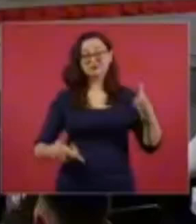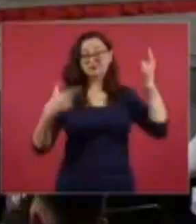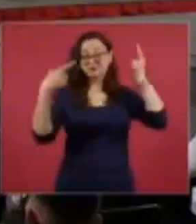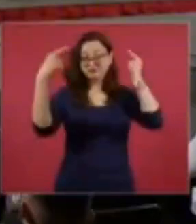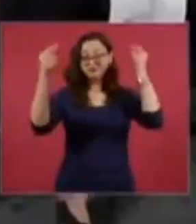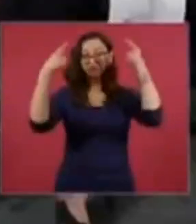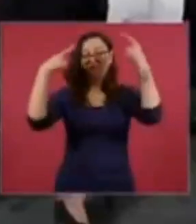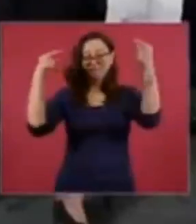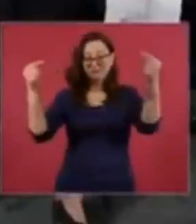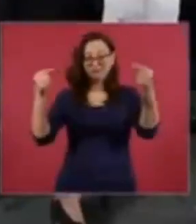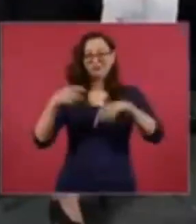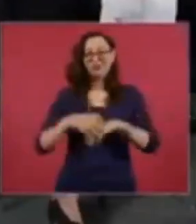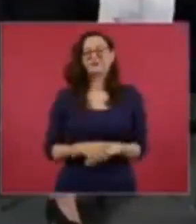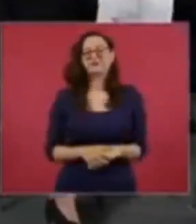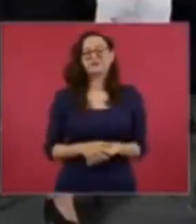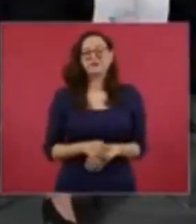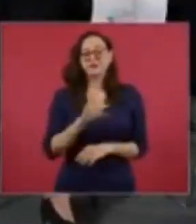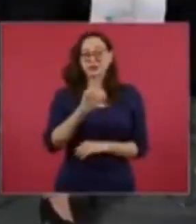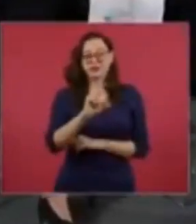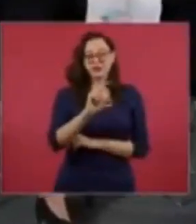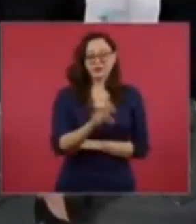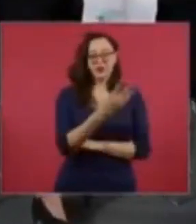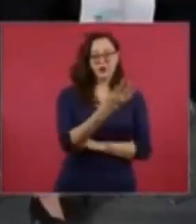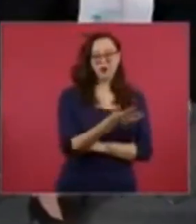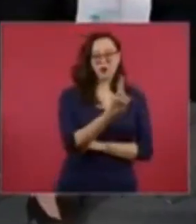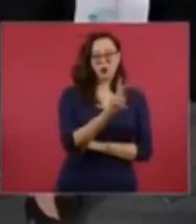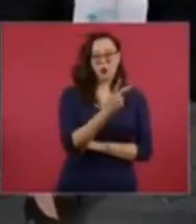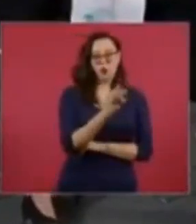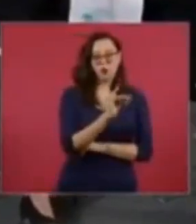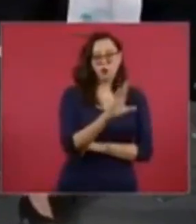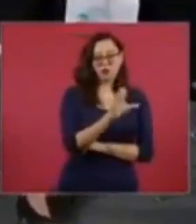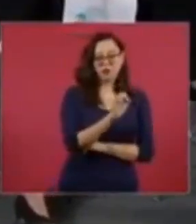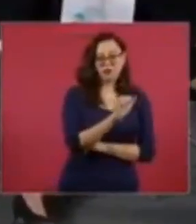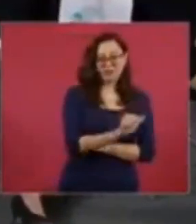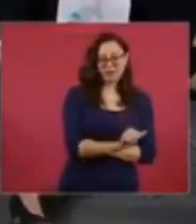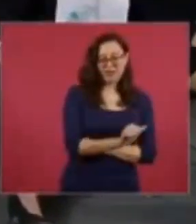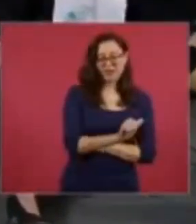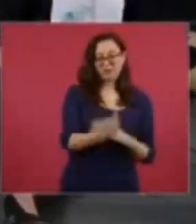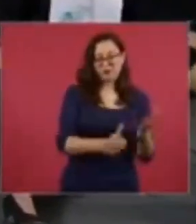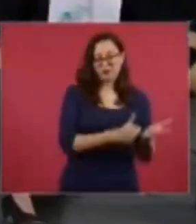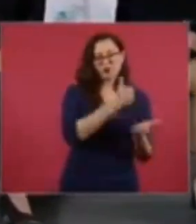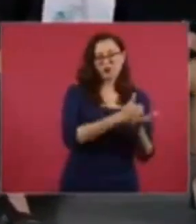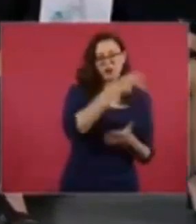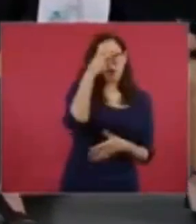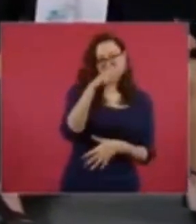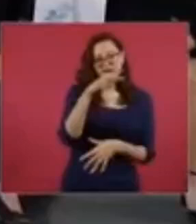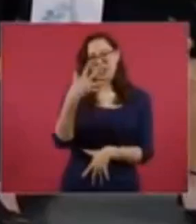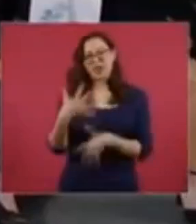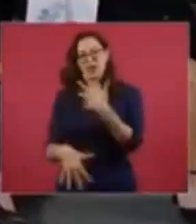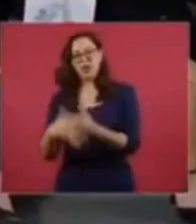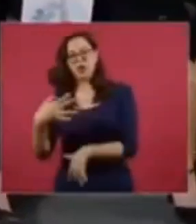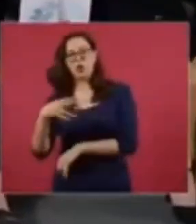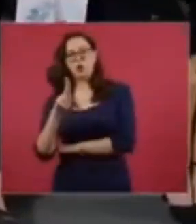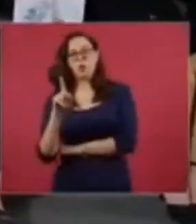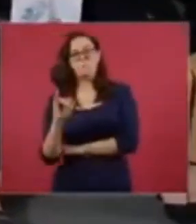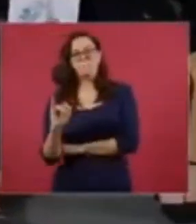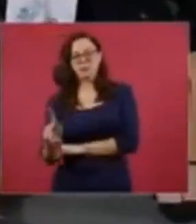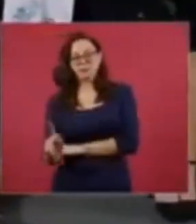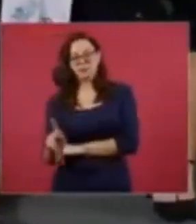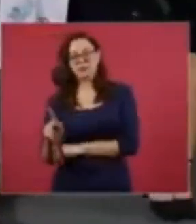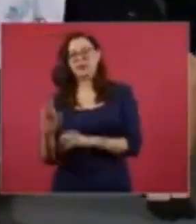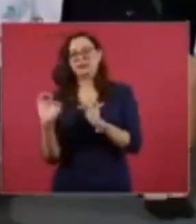Ferroviaria, 34 de la UPIXA en la Ciudad de México y 15 en la UPIP en